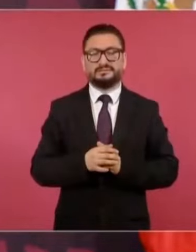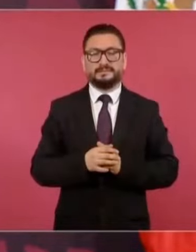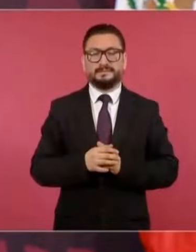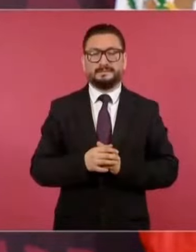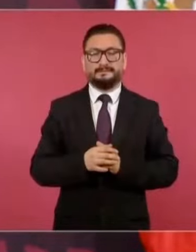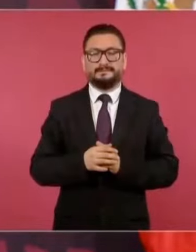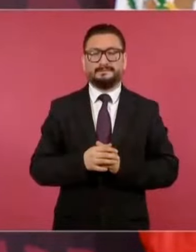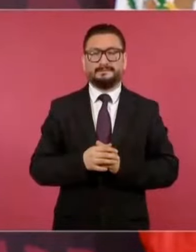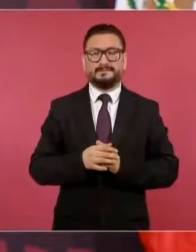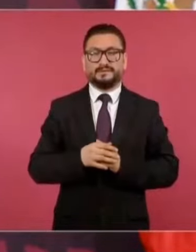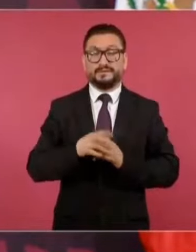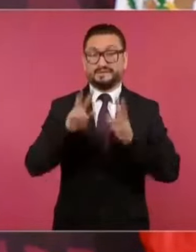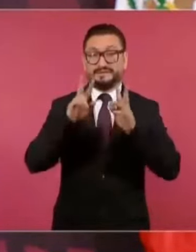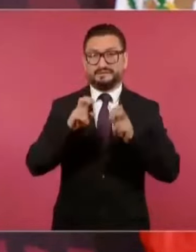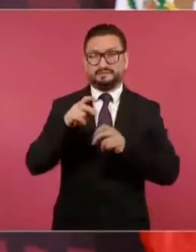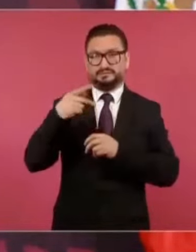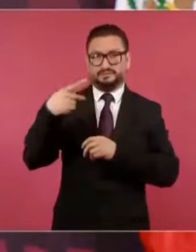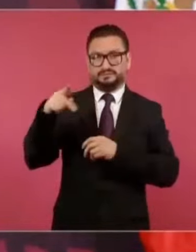sobre ella,